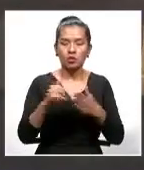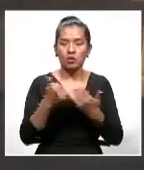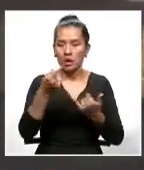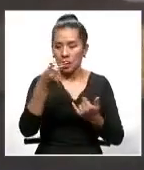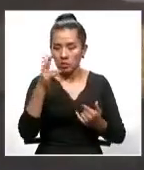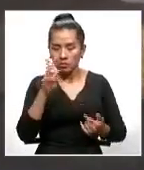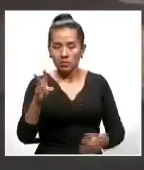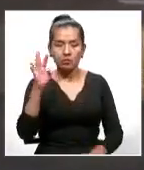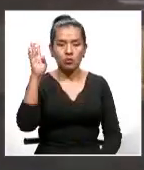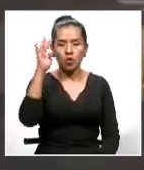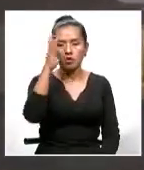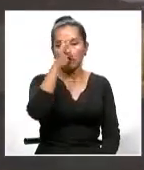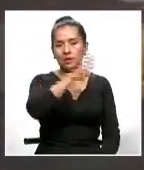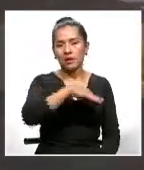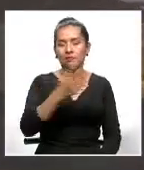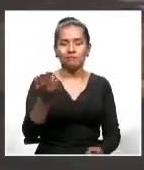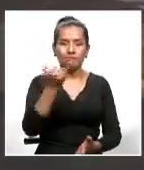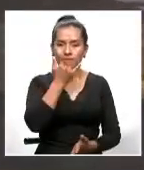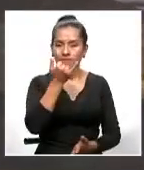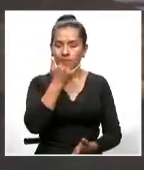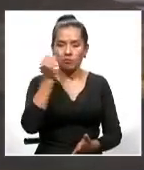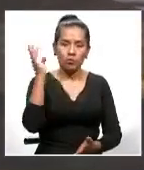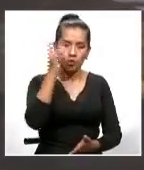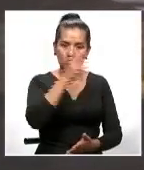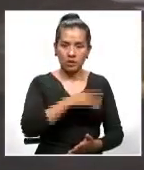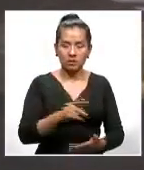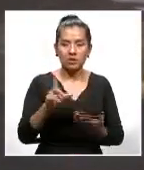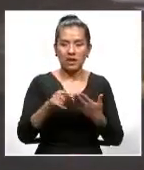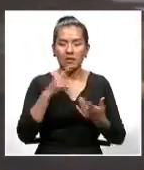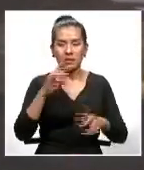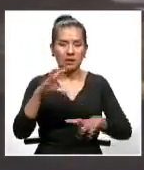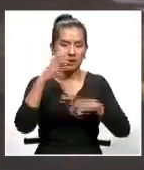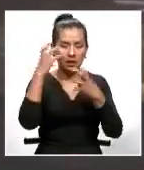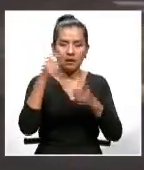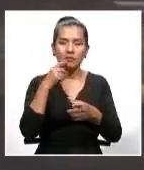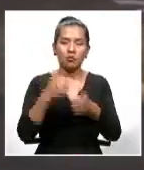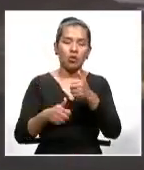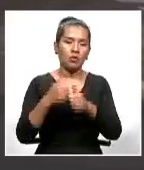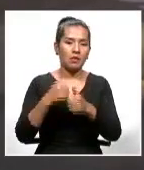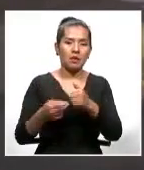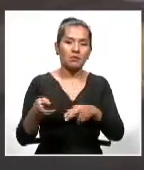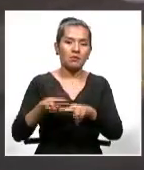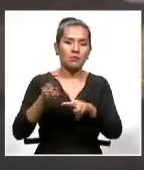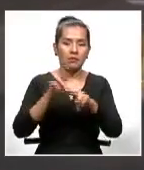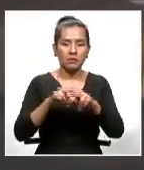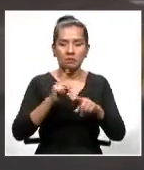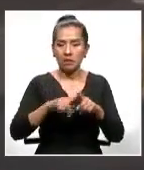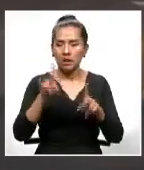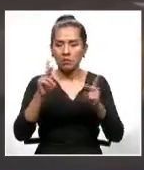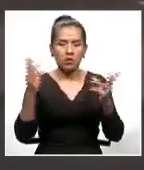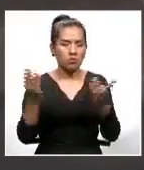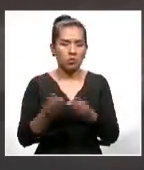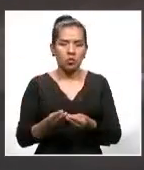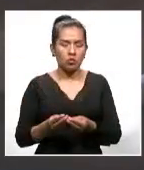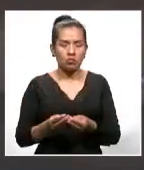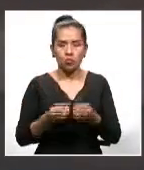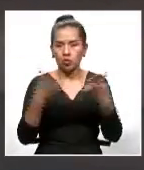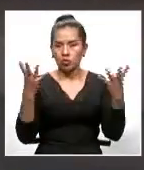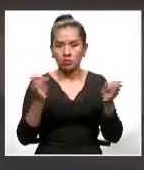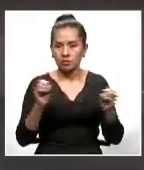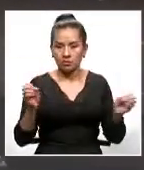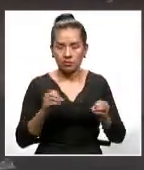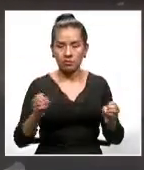de ebriedad, entonces justamente esto está provocando cierto malestar, sin embargo no son muchas personas, reiteramos. Por ello,